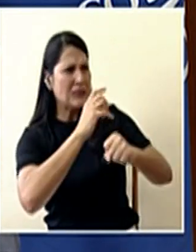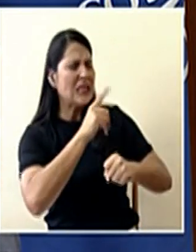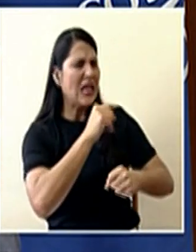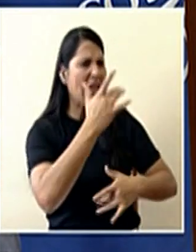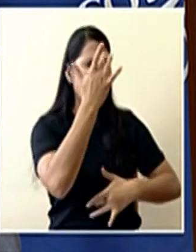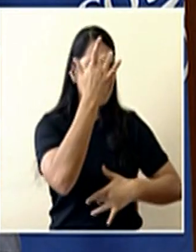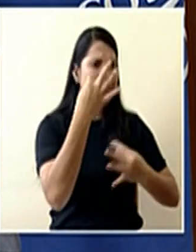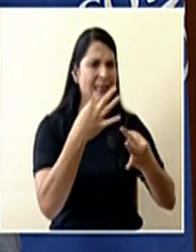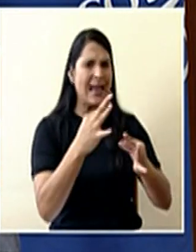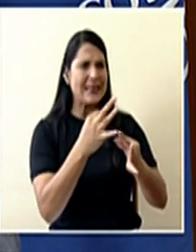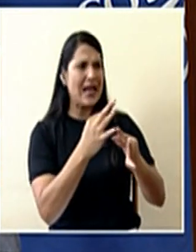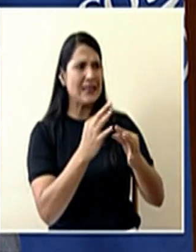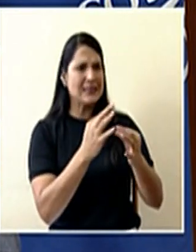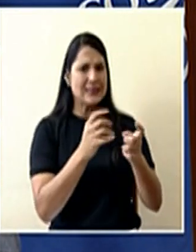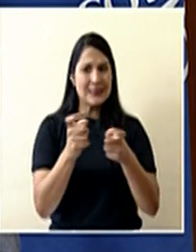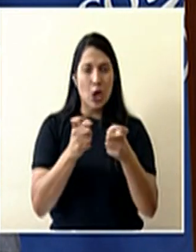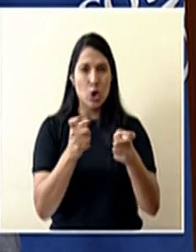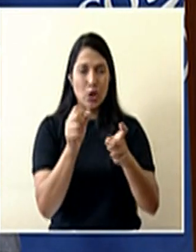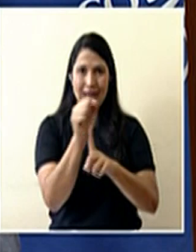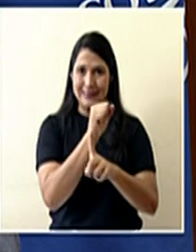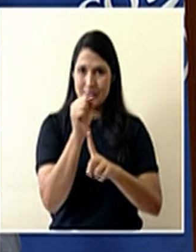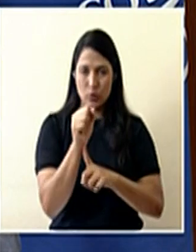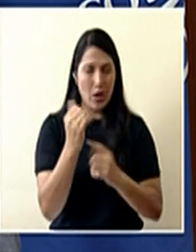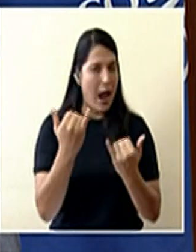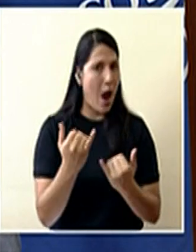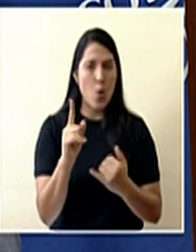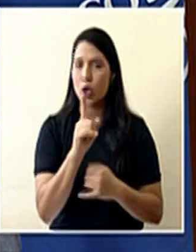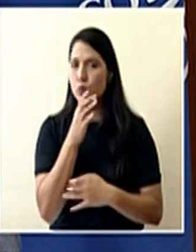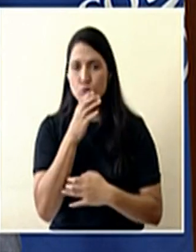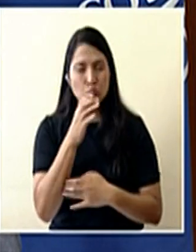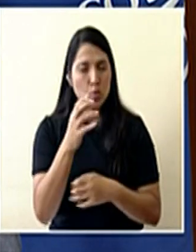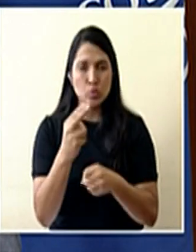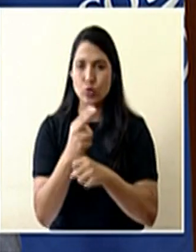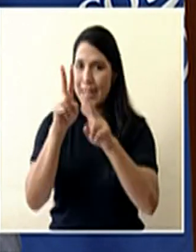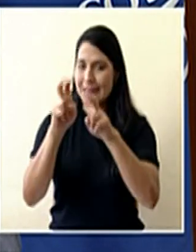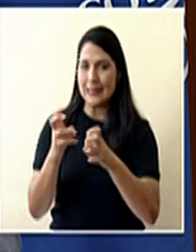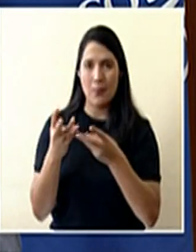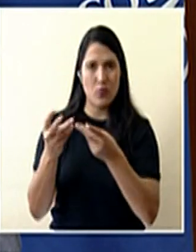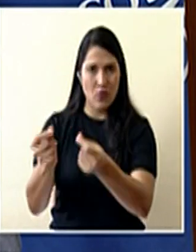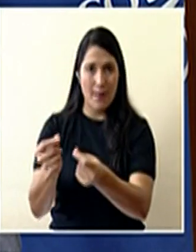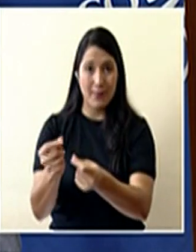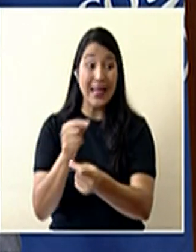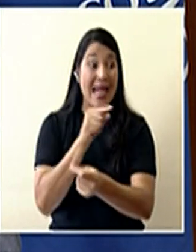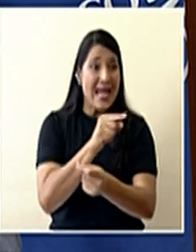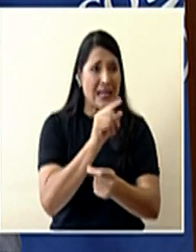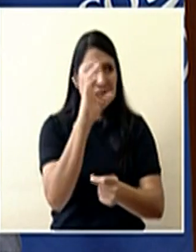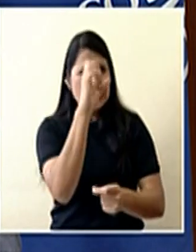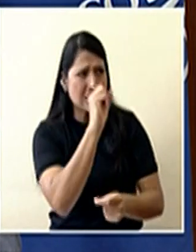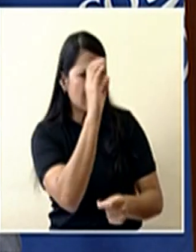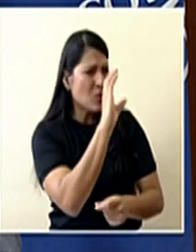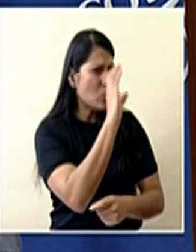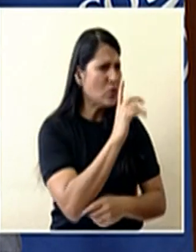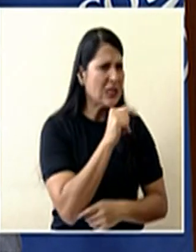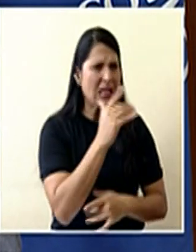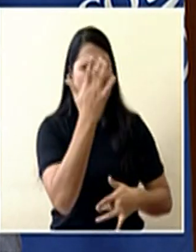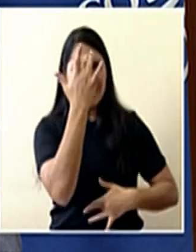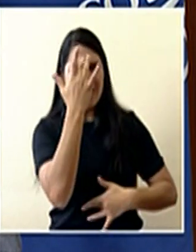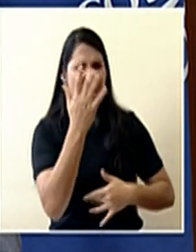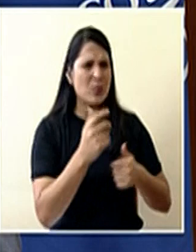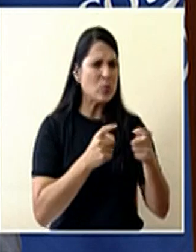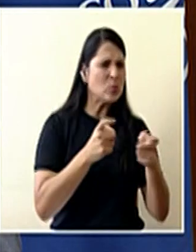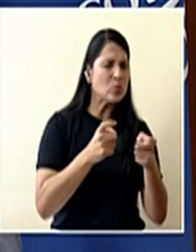contención inmediatas, que es lo que nos ha tenido, como indicaba anteriormente, súper ocupados y con el personal